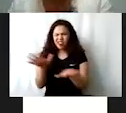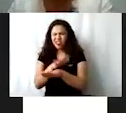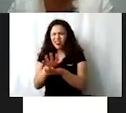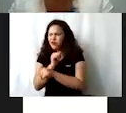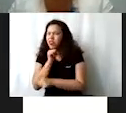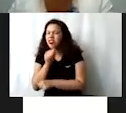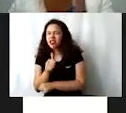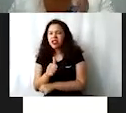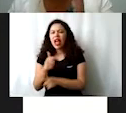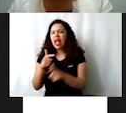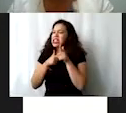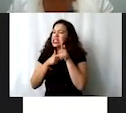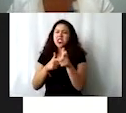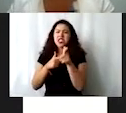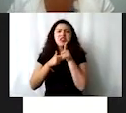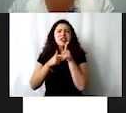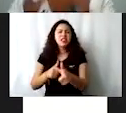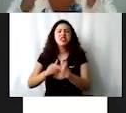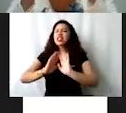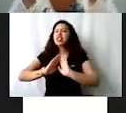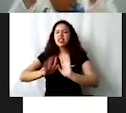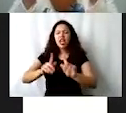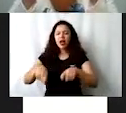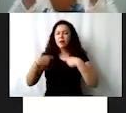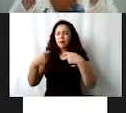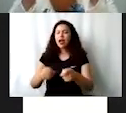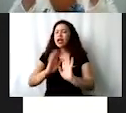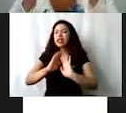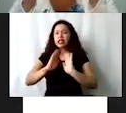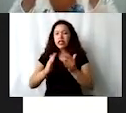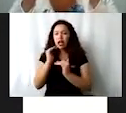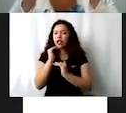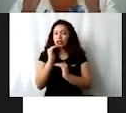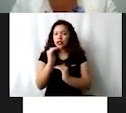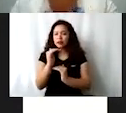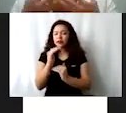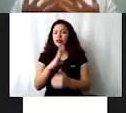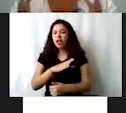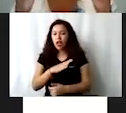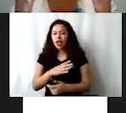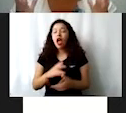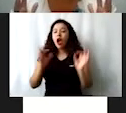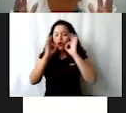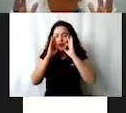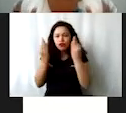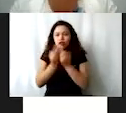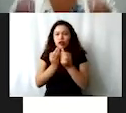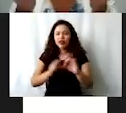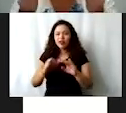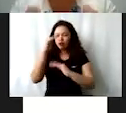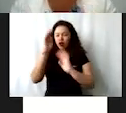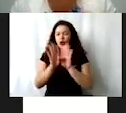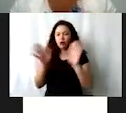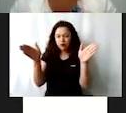son fijos, están definidos, tienen una forma de trabajar cerrada,